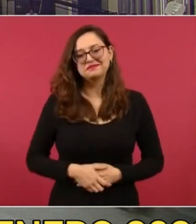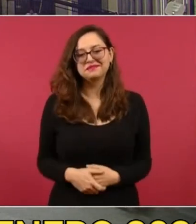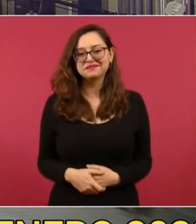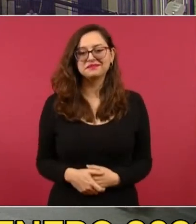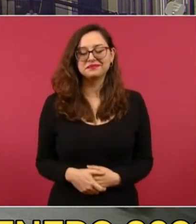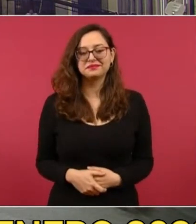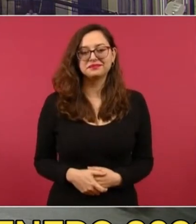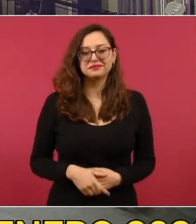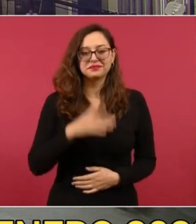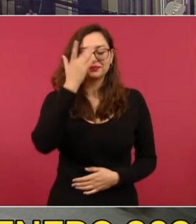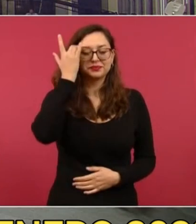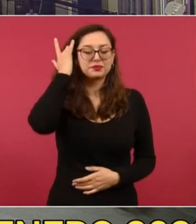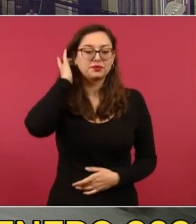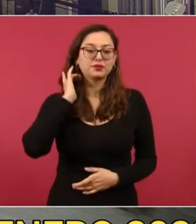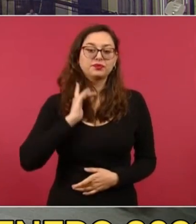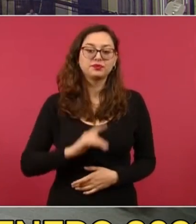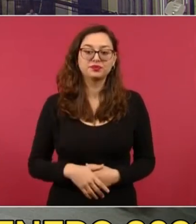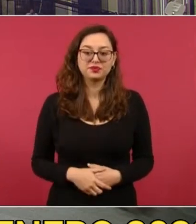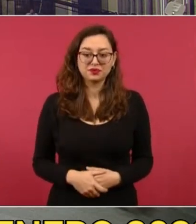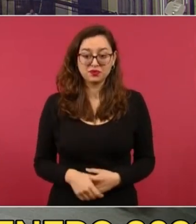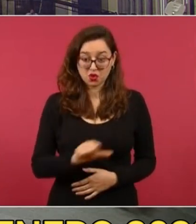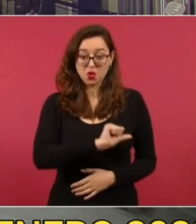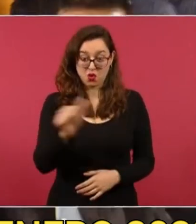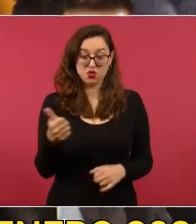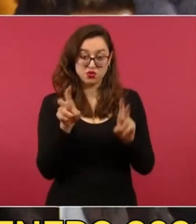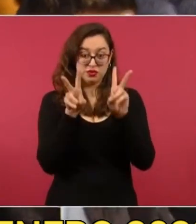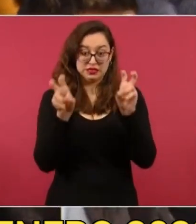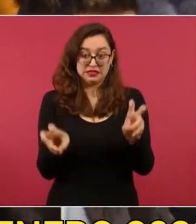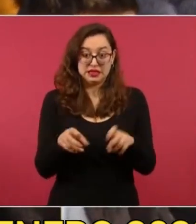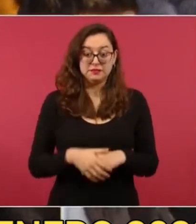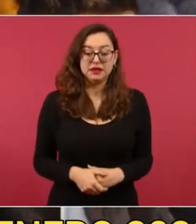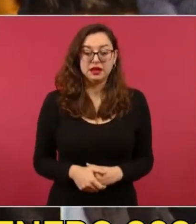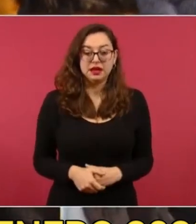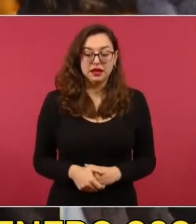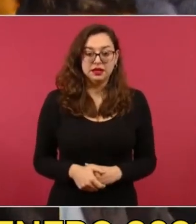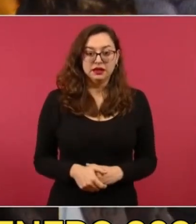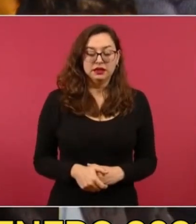ejemplo, lo vi en internet, las declaraciones de Human